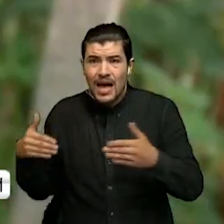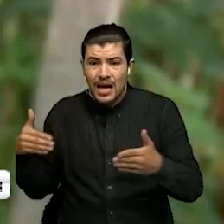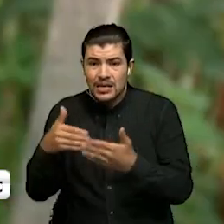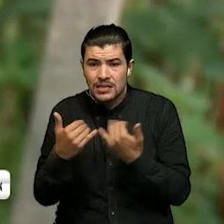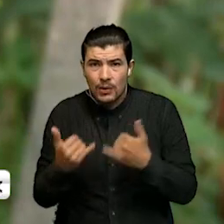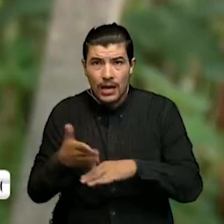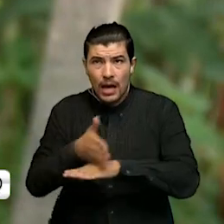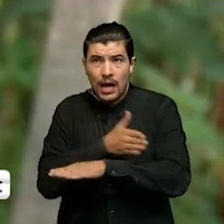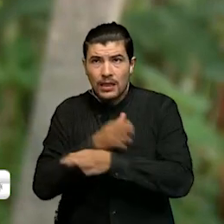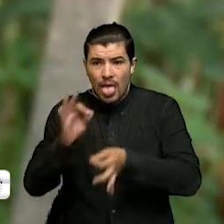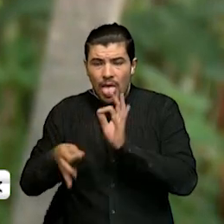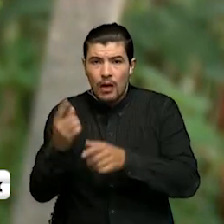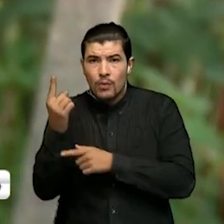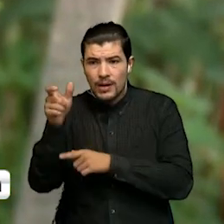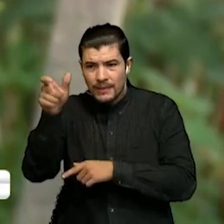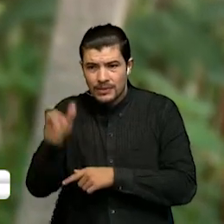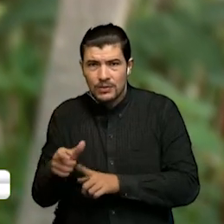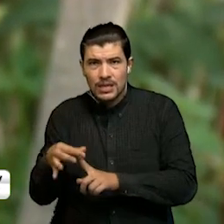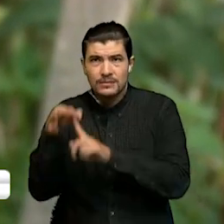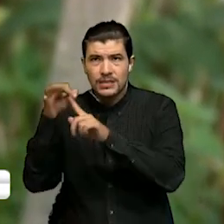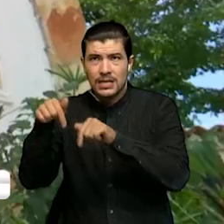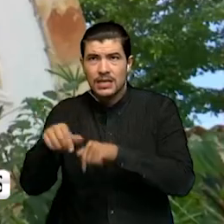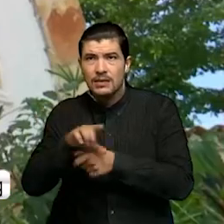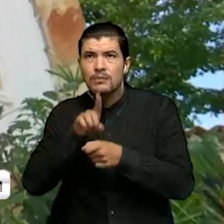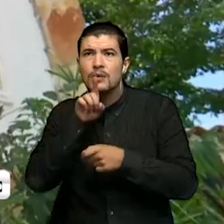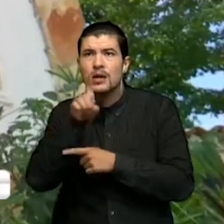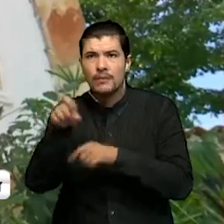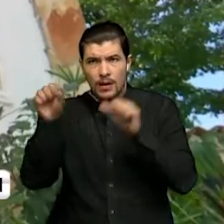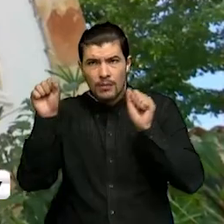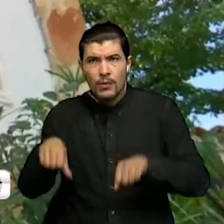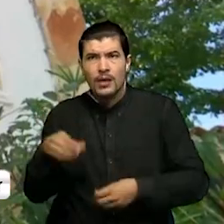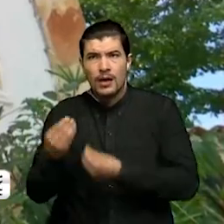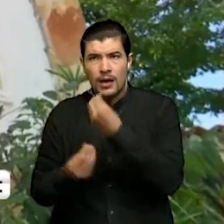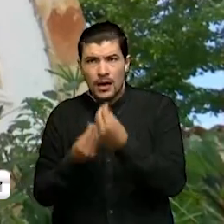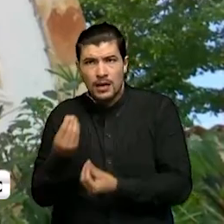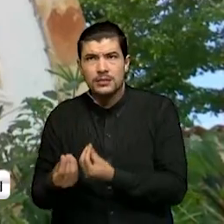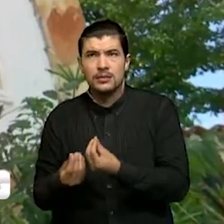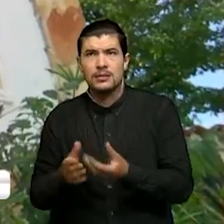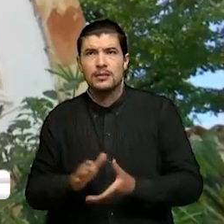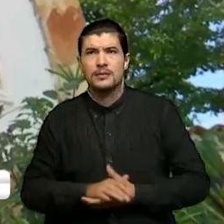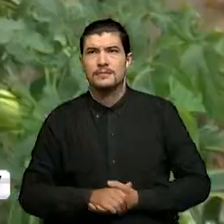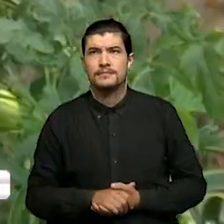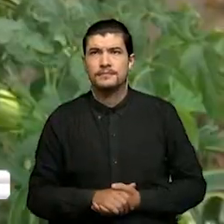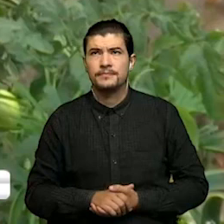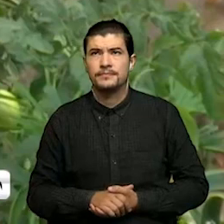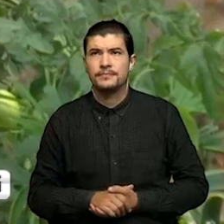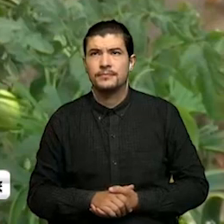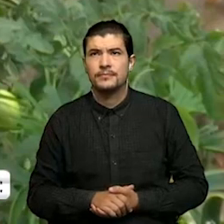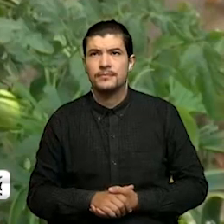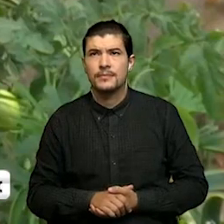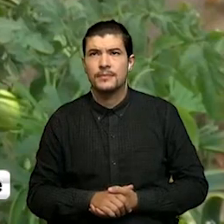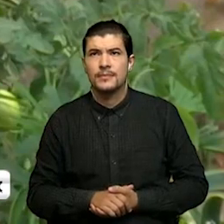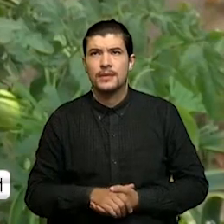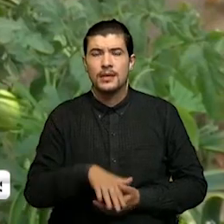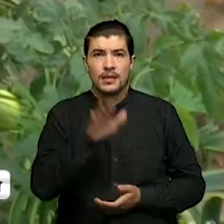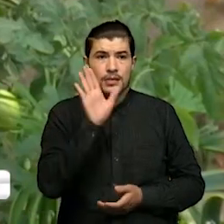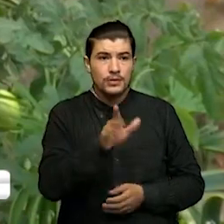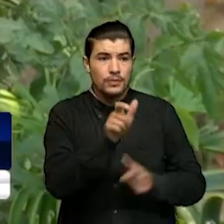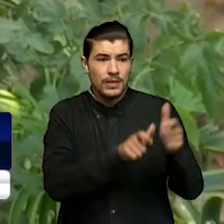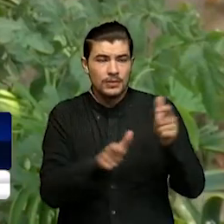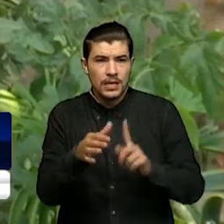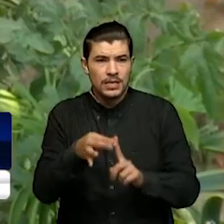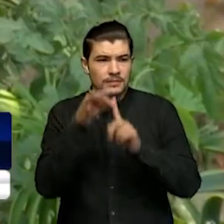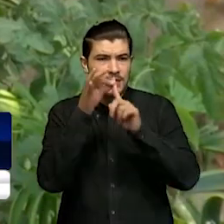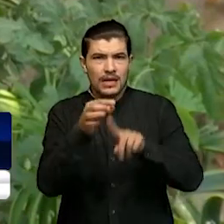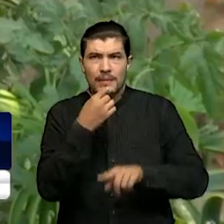varias juntas médicas sólo un especialista en bucaramanga ha manifestado que puede realizarla según los especialistas los que me